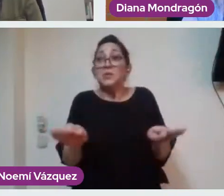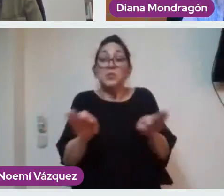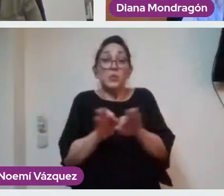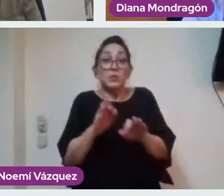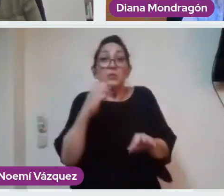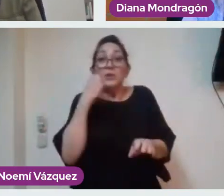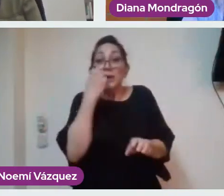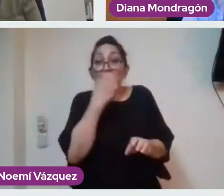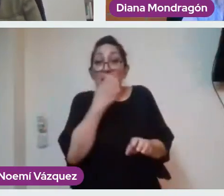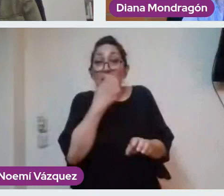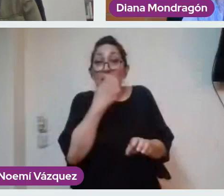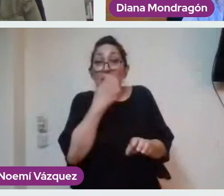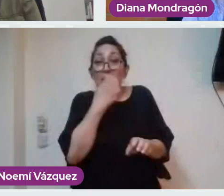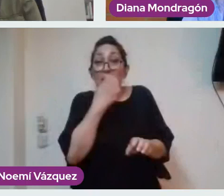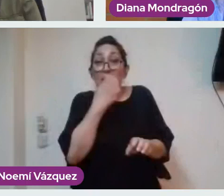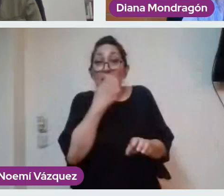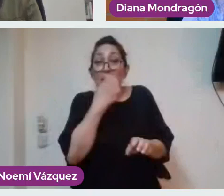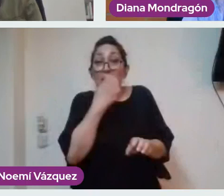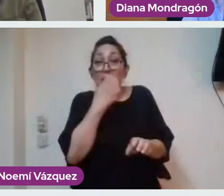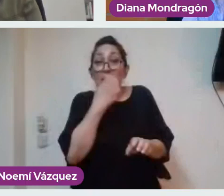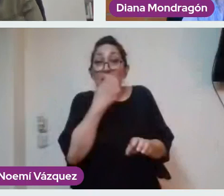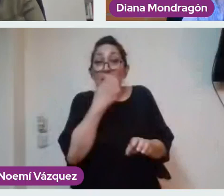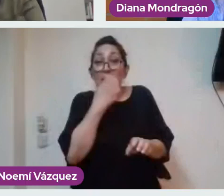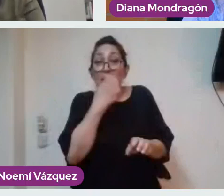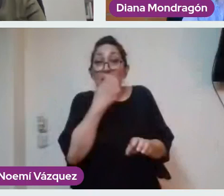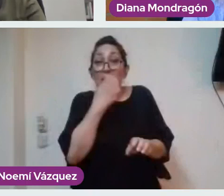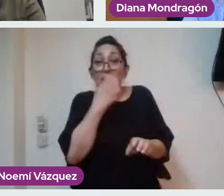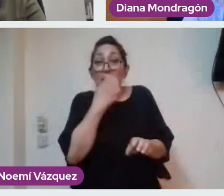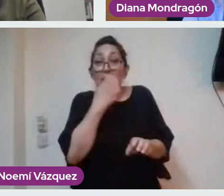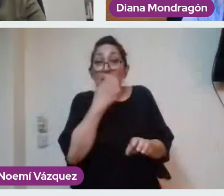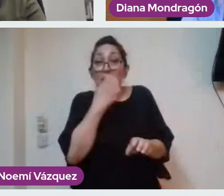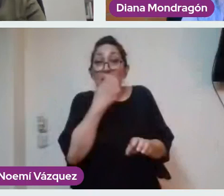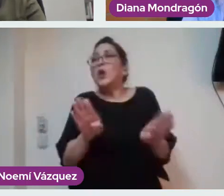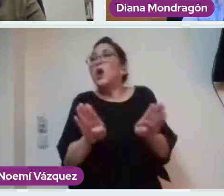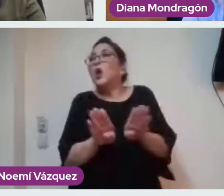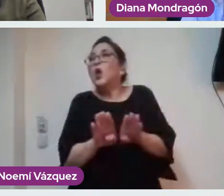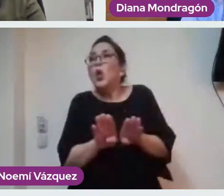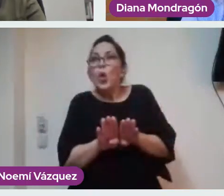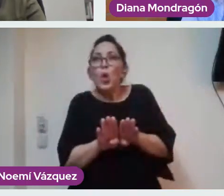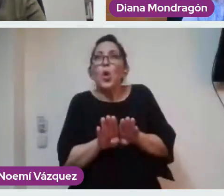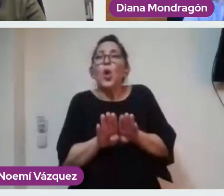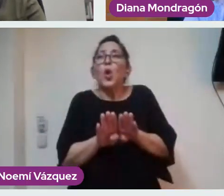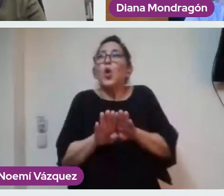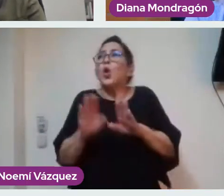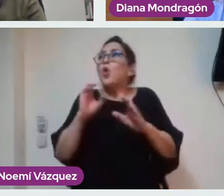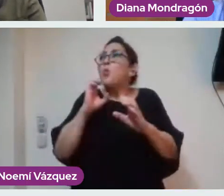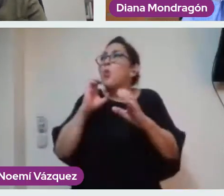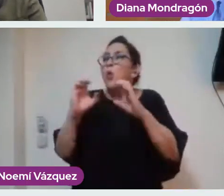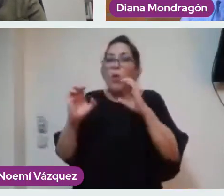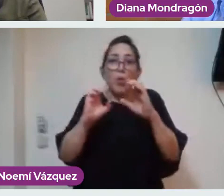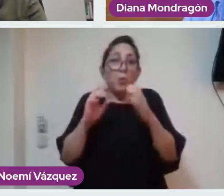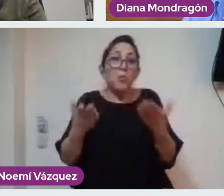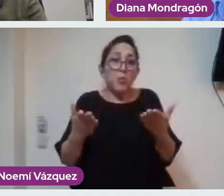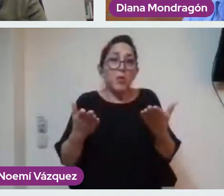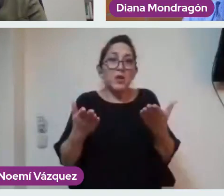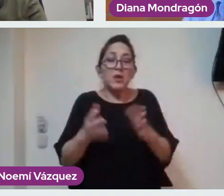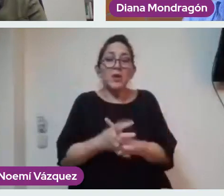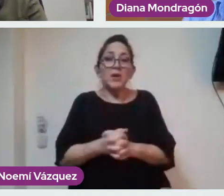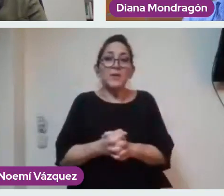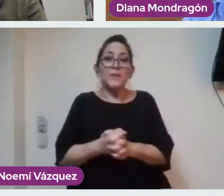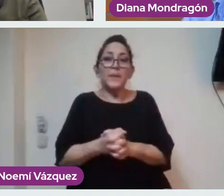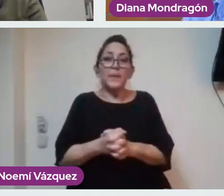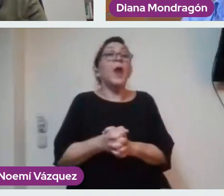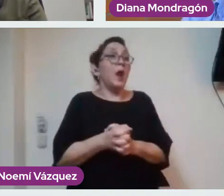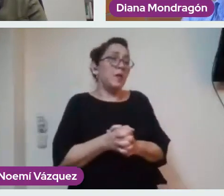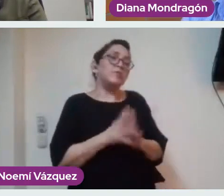pues apoye de esta forma para buscar los canales. Claro. Y entonces algo que recomendaban así súper